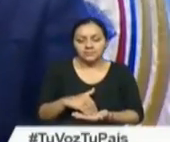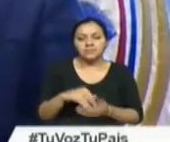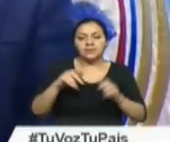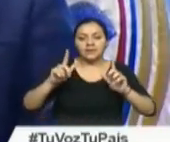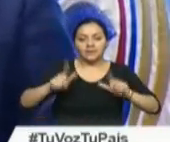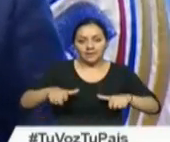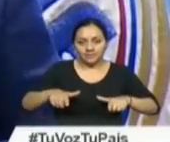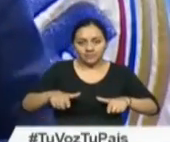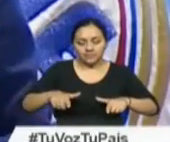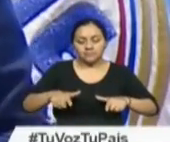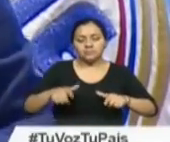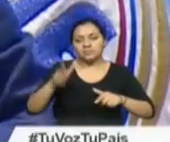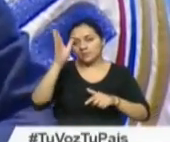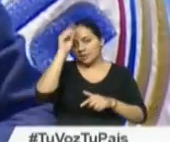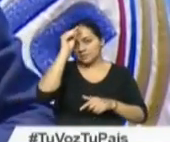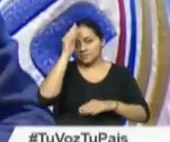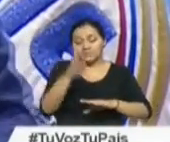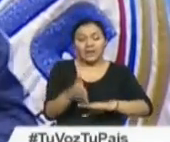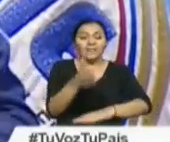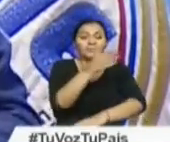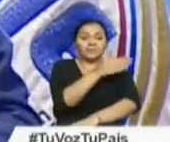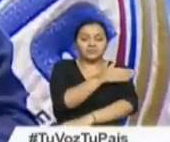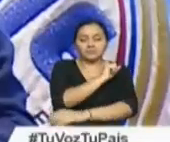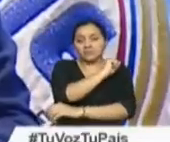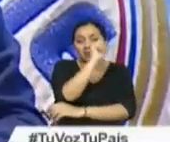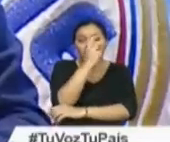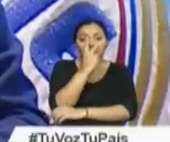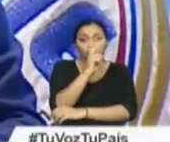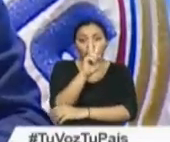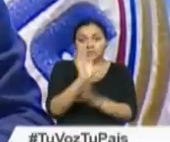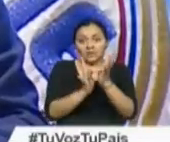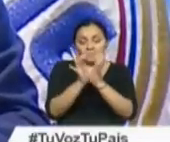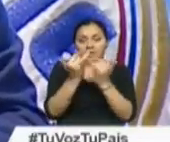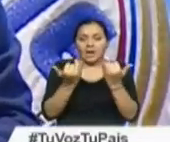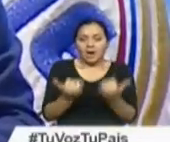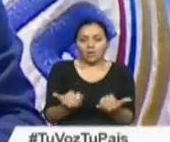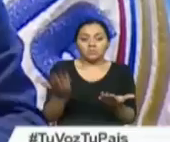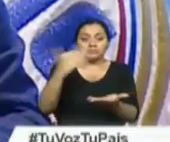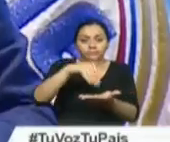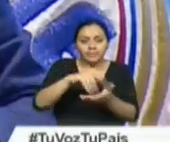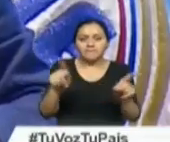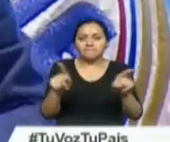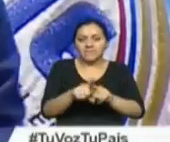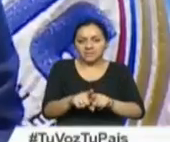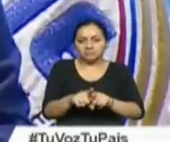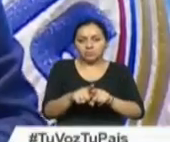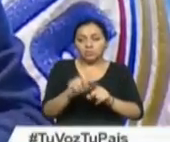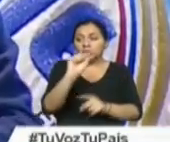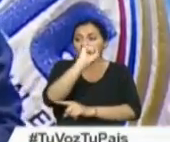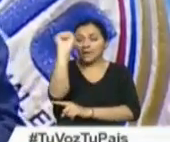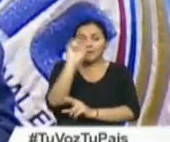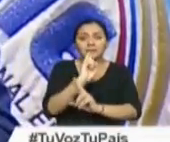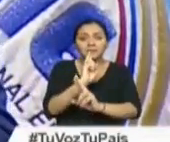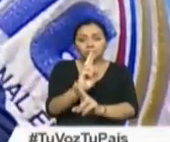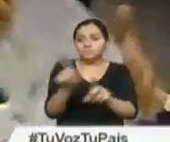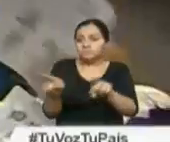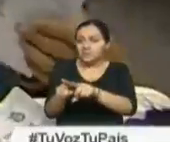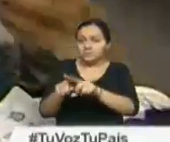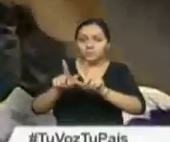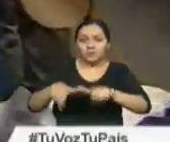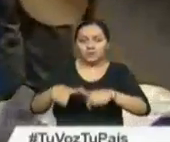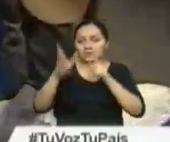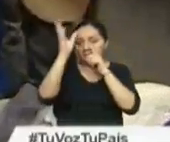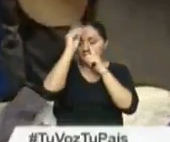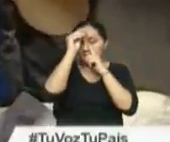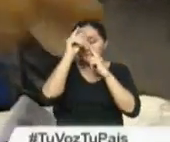proclamados por el Consejo Nacional Electoral. Y el resultado mantiene como ganador al binomio Moreno Glass.